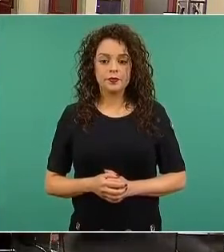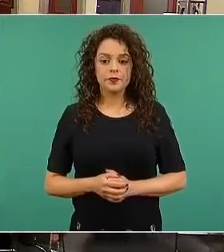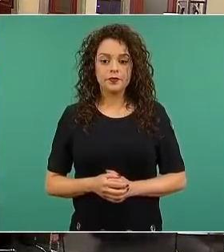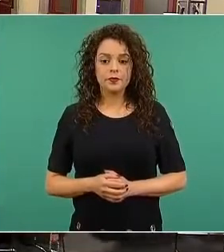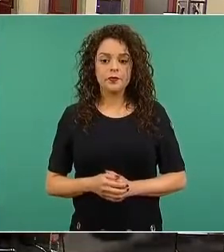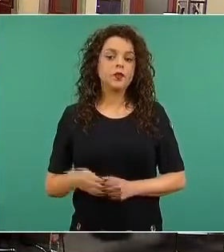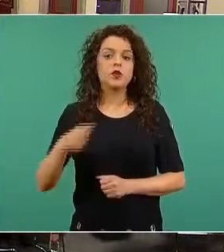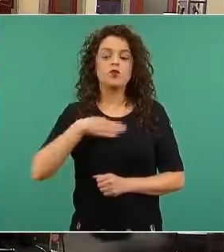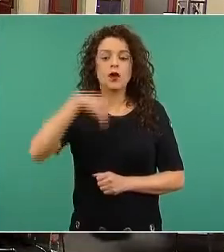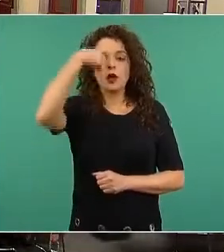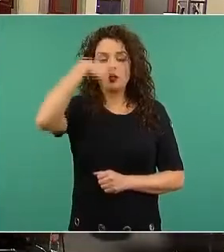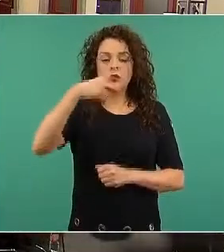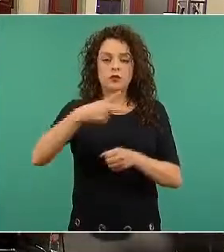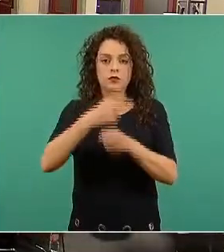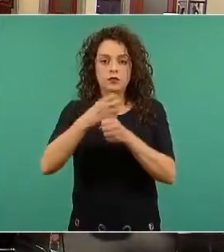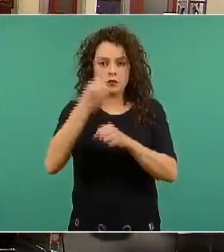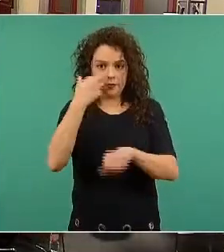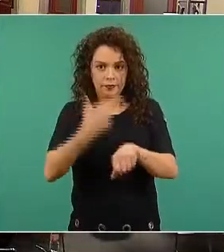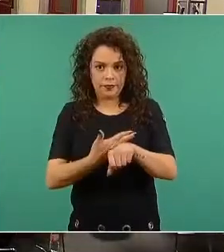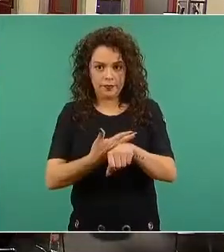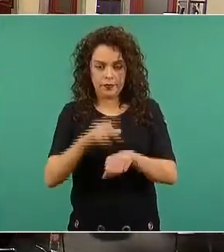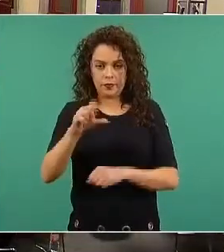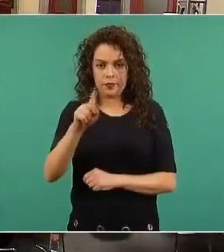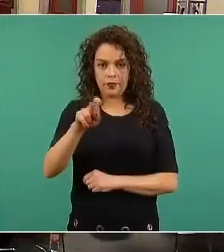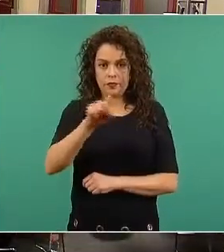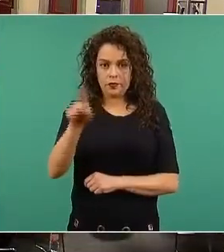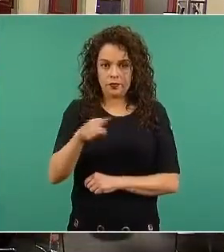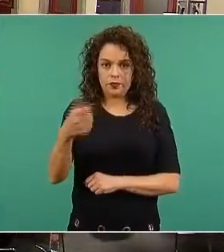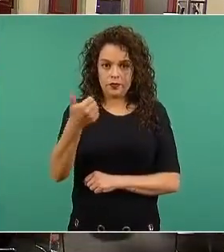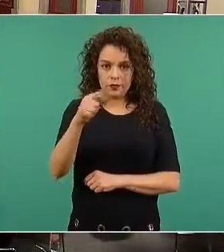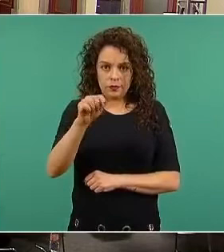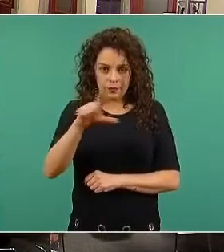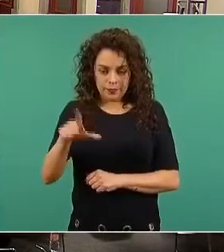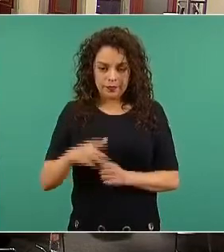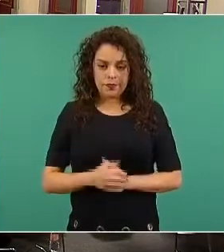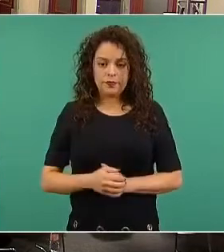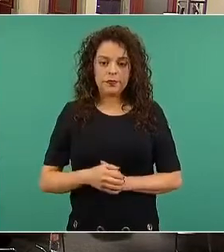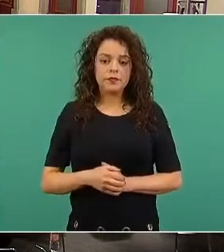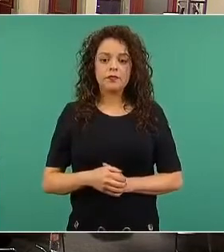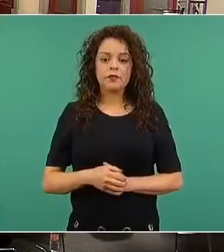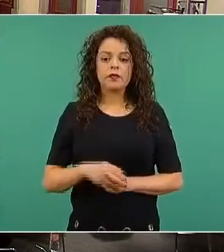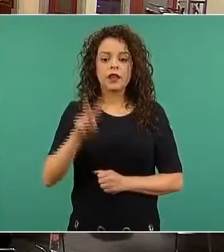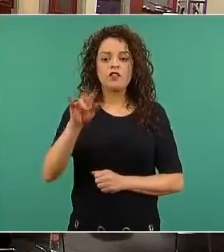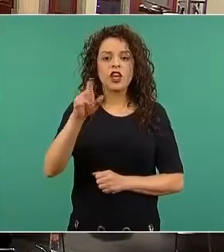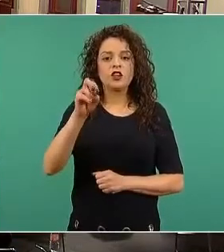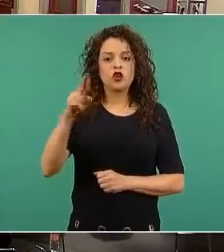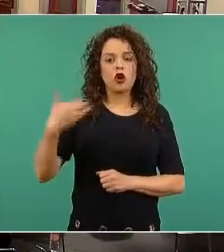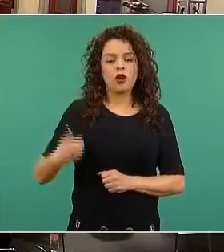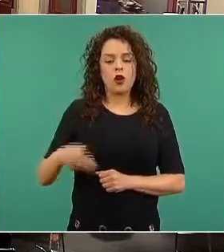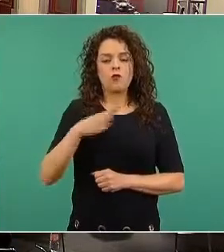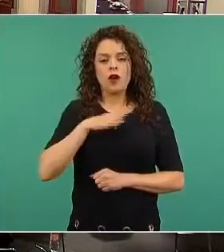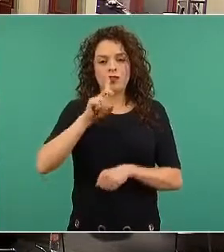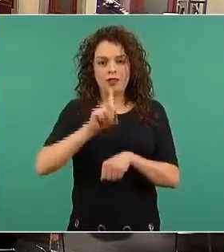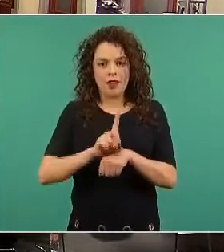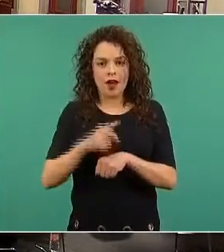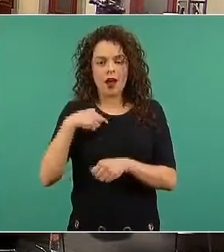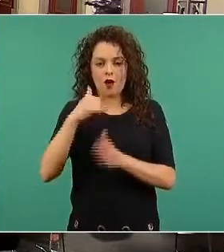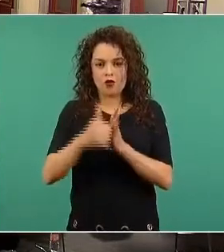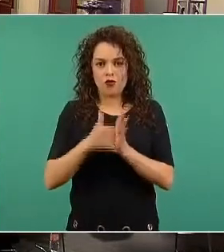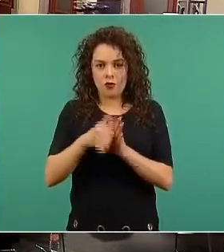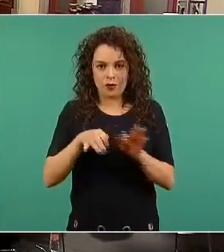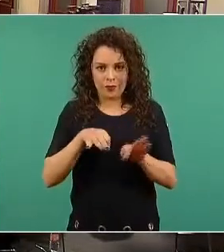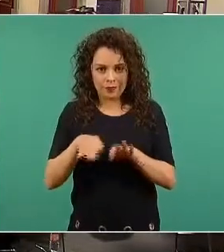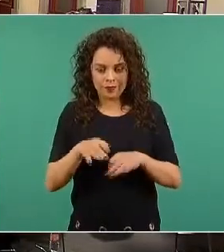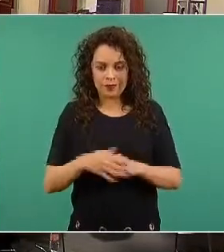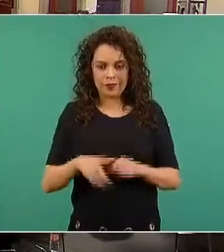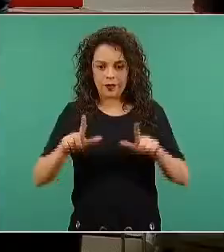Buenas noches, subsecretario López-Gatell. Víctor, buen día para Víctor Blogs y México Informa de YouTube. Dos preguntas, doctor.